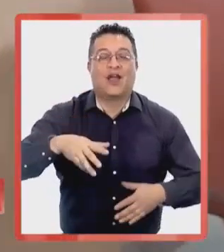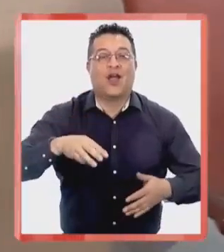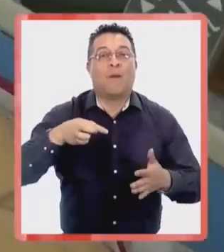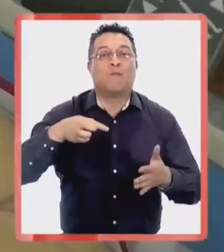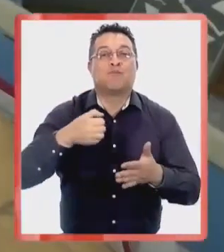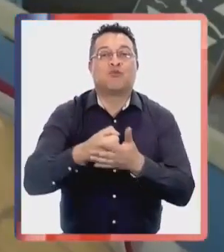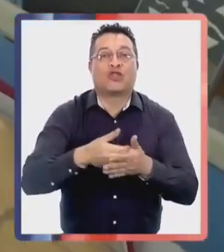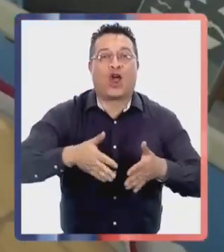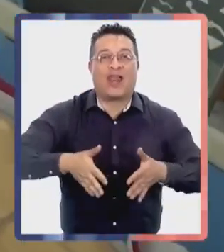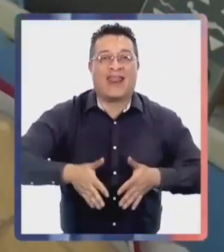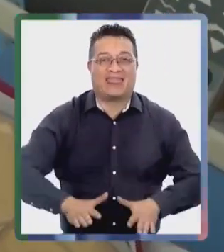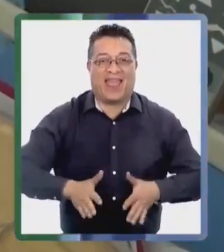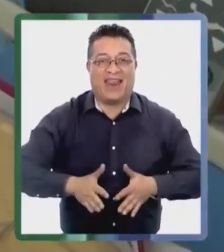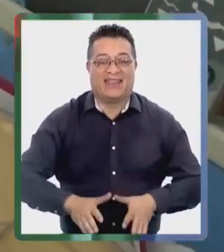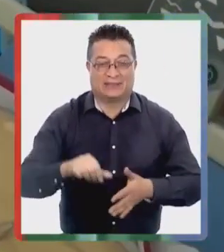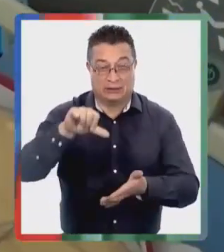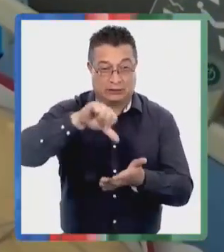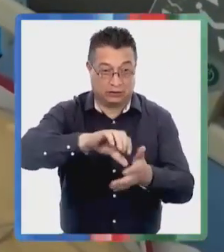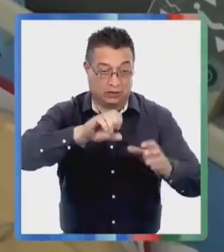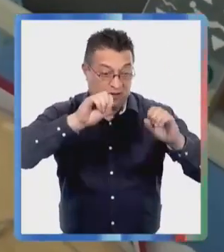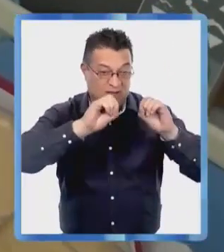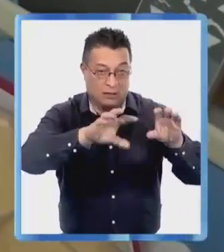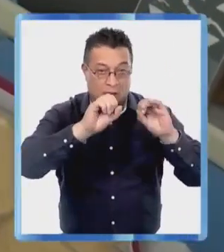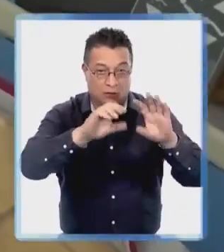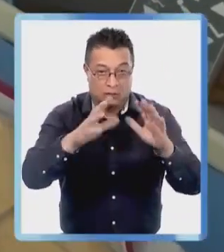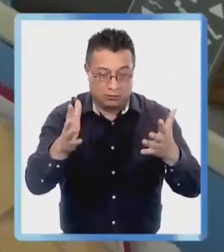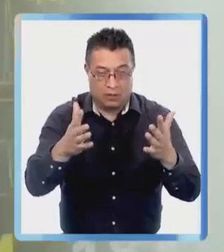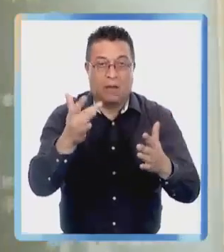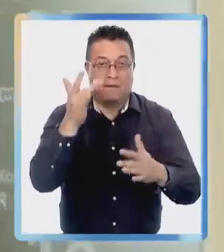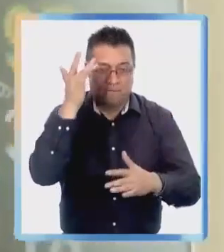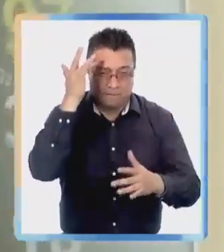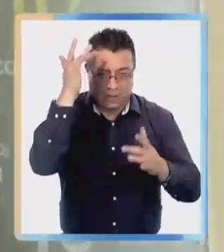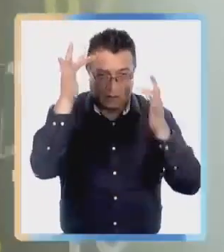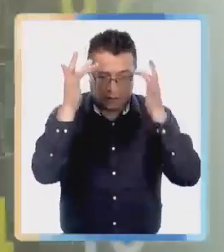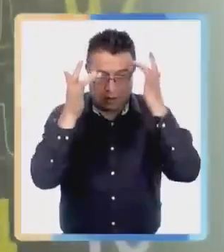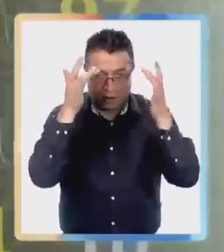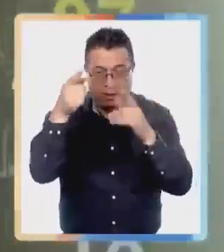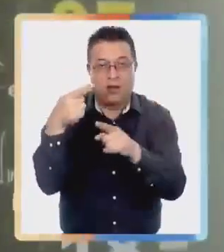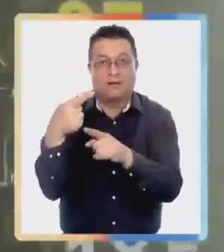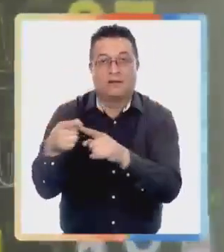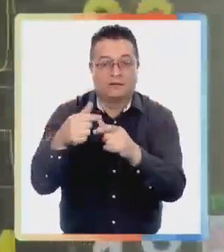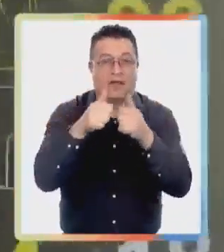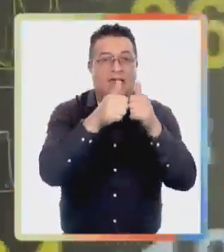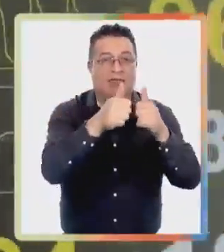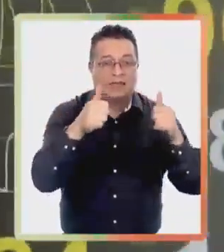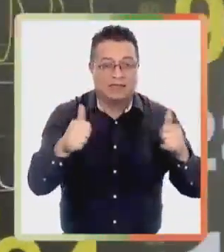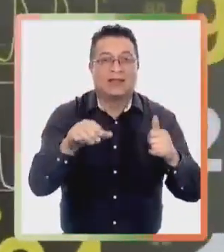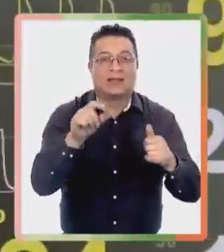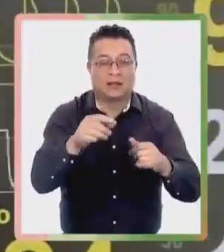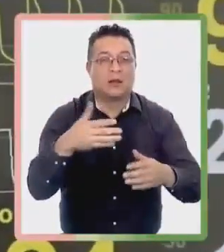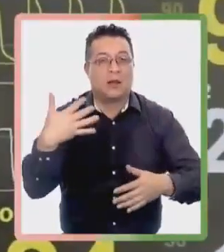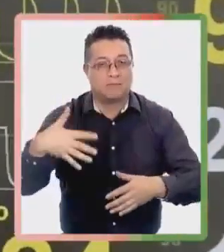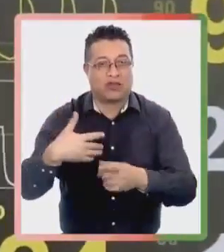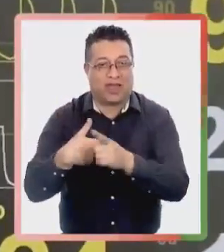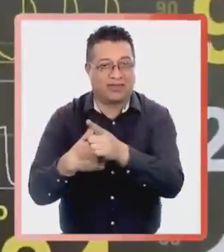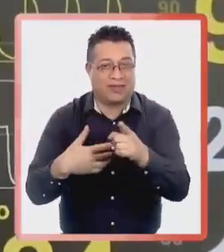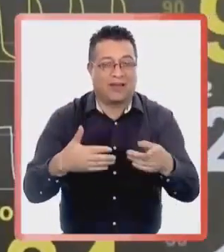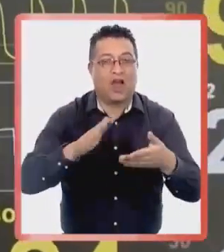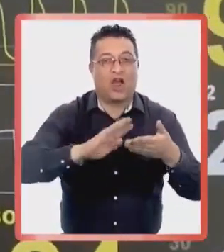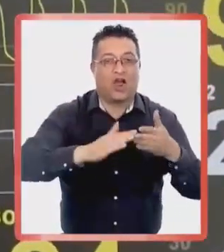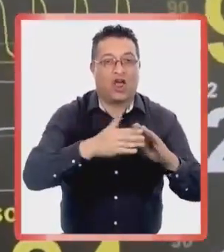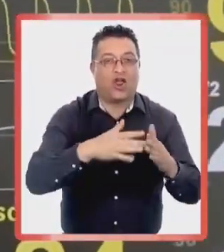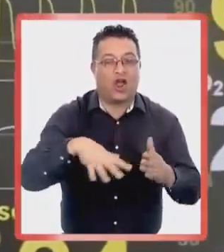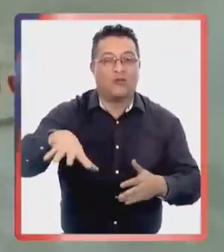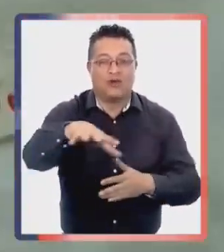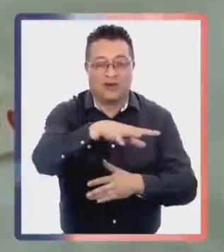Natales. Este centro servirá para capacitar y entrenar las habilidades clínicas de dirigentes y actores relevantes de